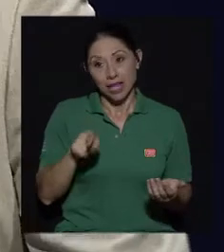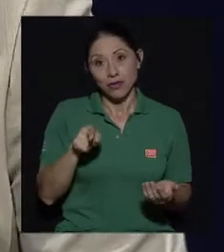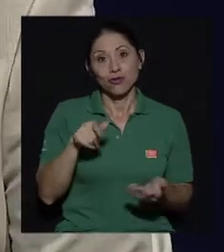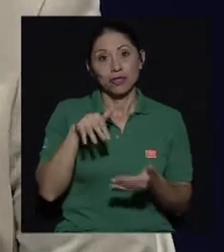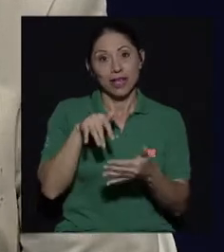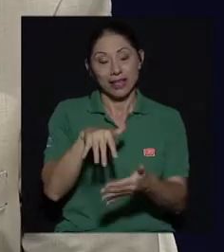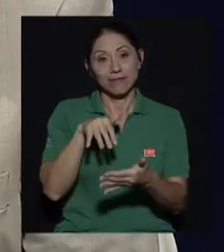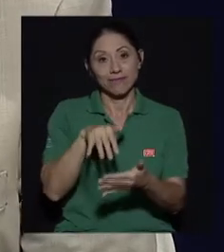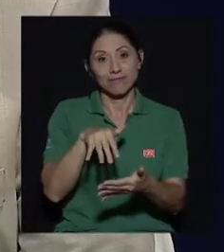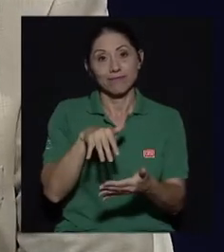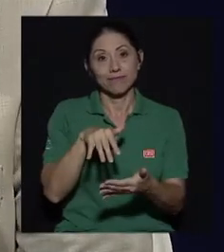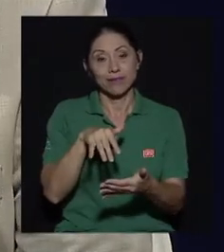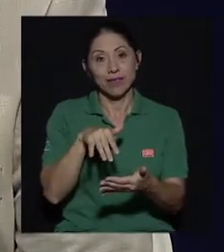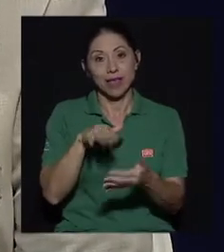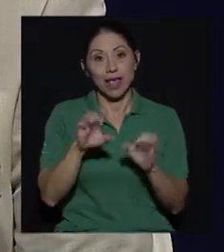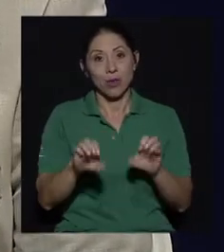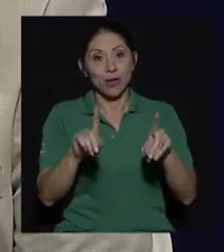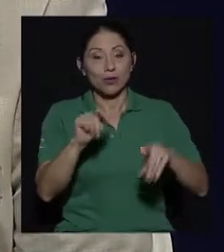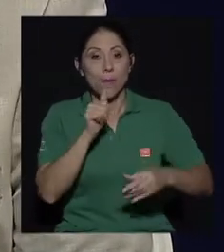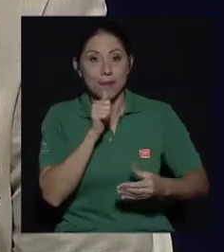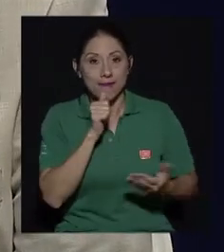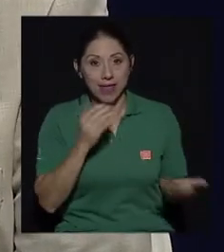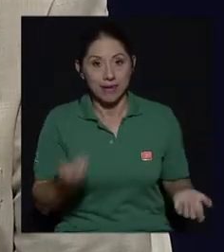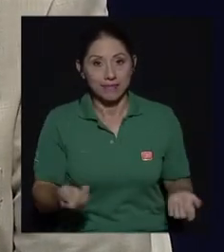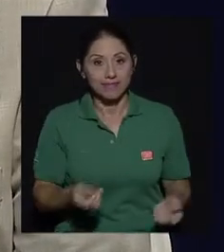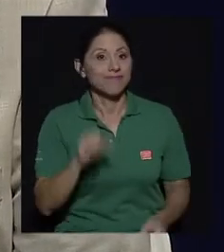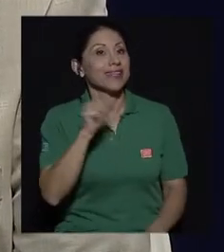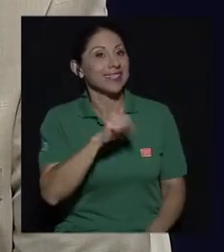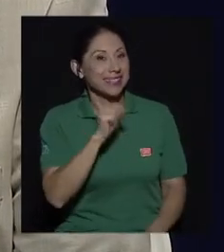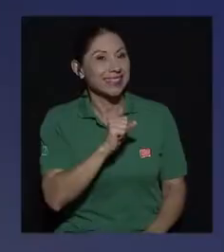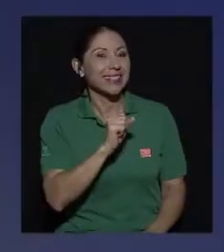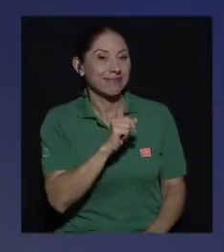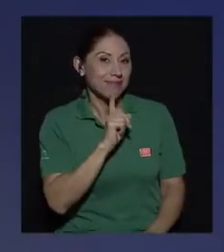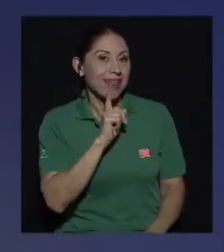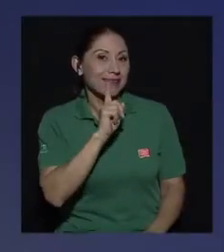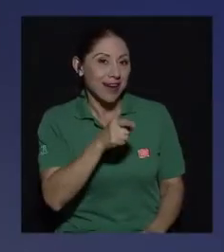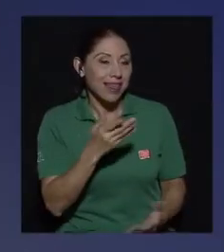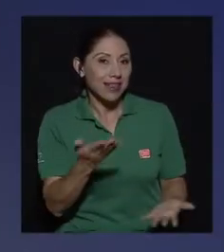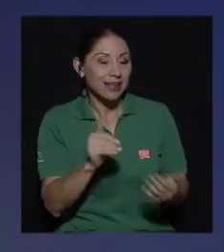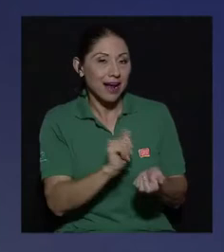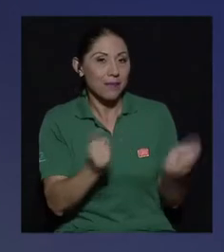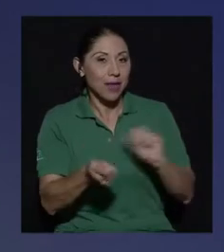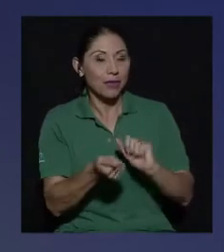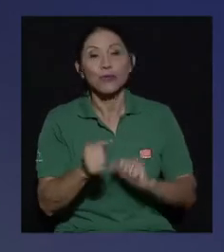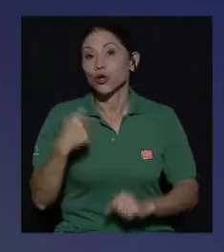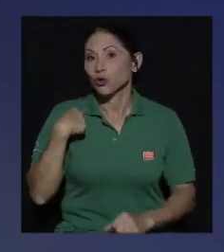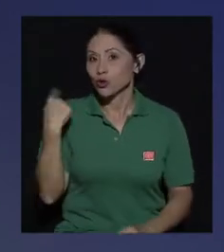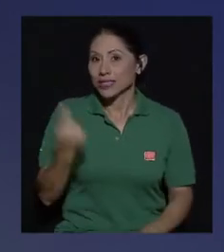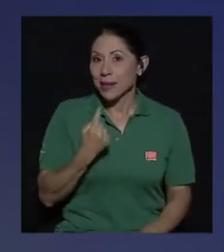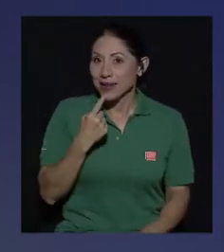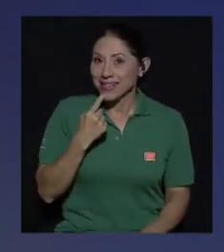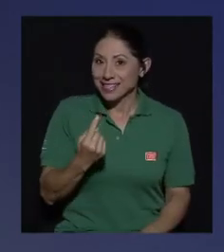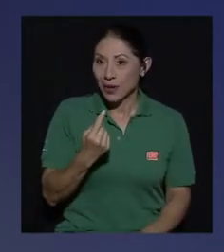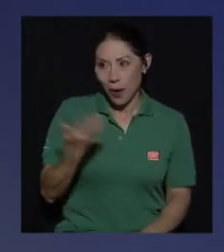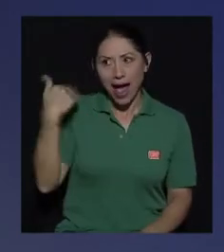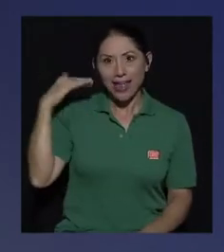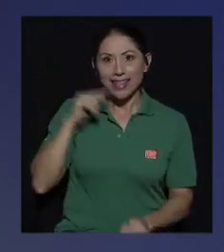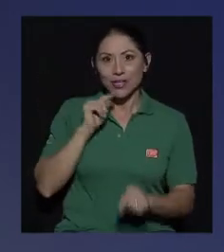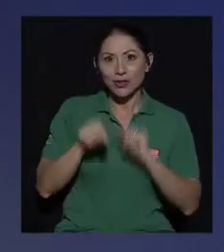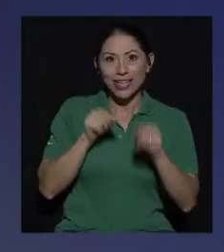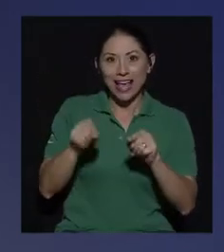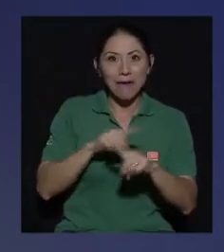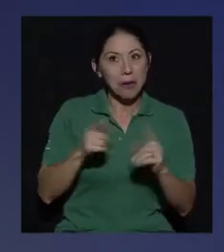fuera una educación esté privada si las realidades han cambiado en ese sentido sí entonces yo siempre les digo y los